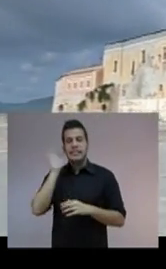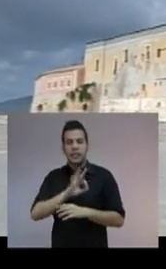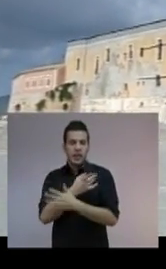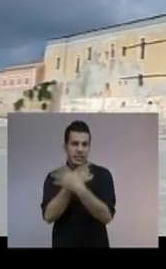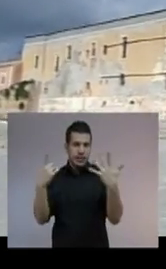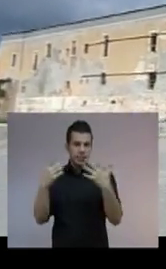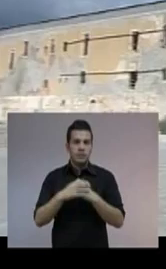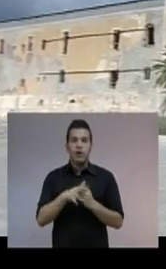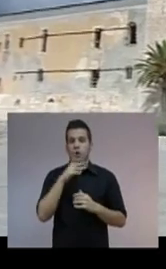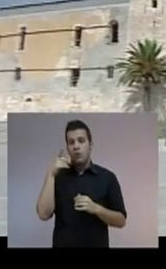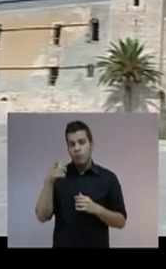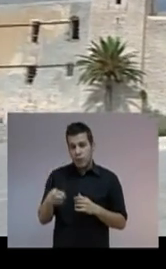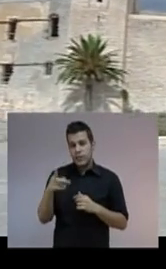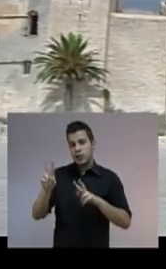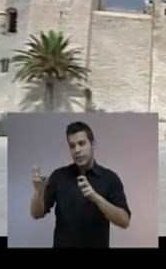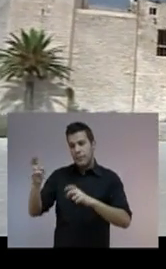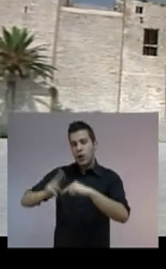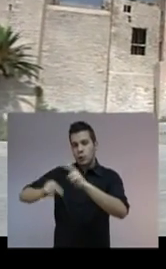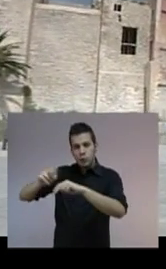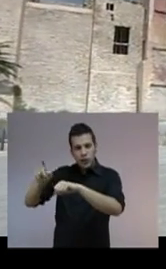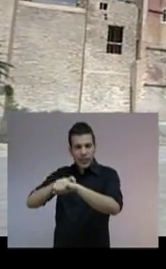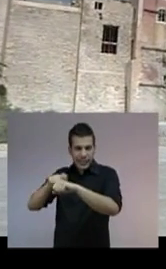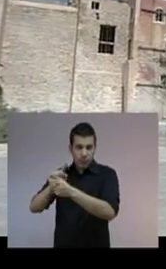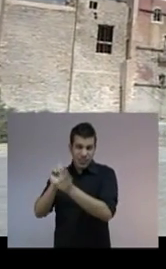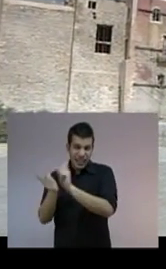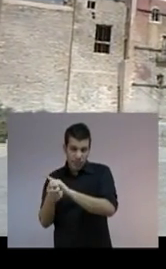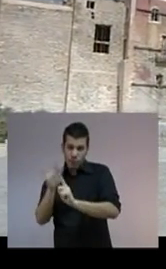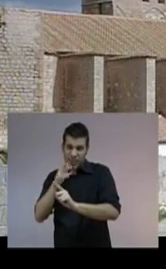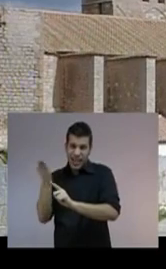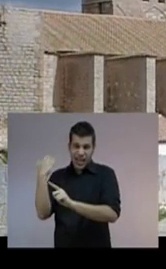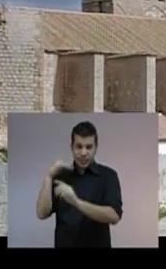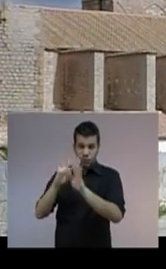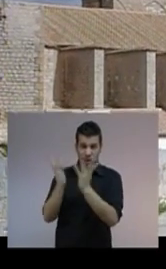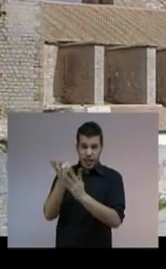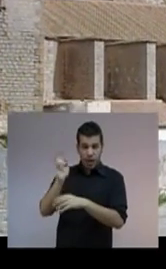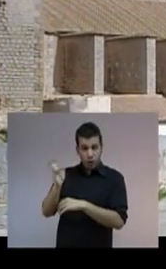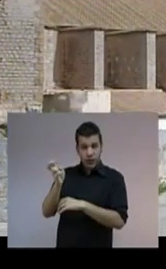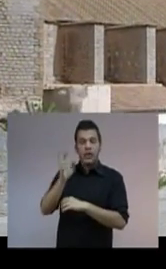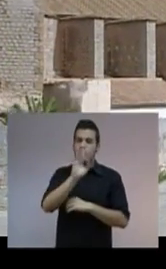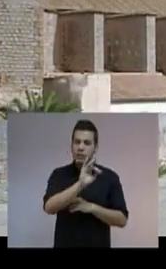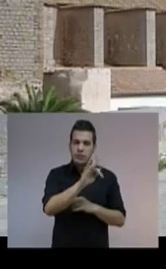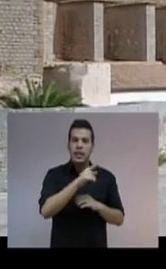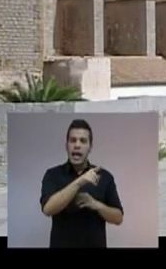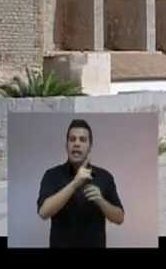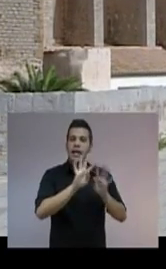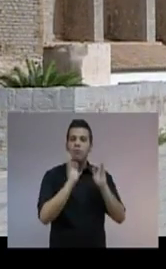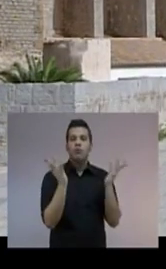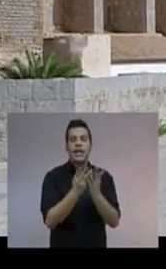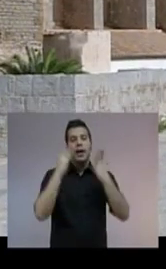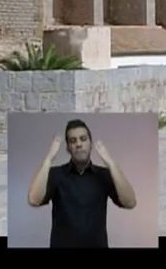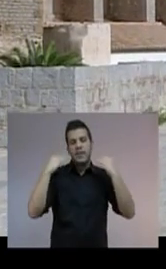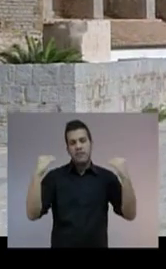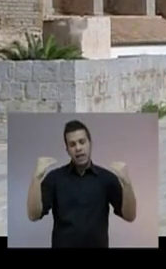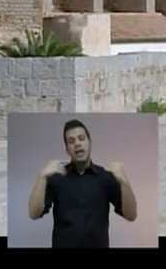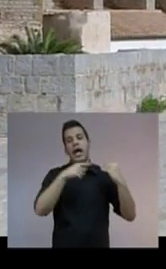Y por eso se cambia el patrón constructivo respecto a la antigua muralla que existía. Efectivamente, ¿no? La muralla medieval, ¿no? Que sería la